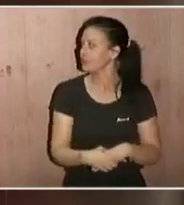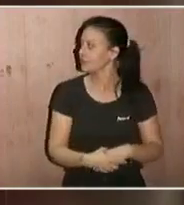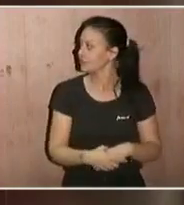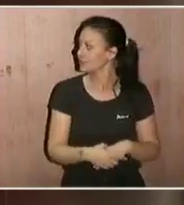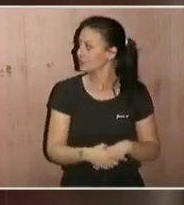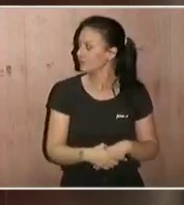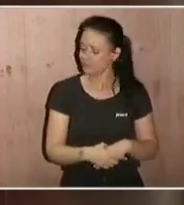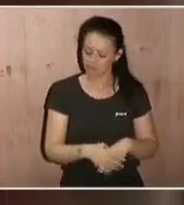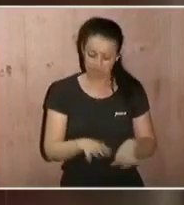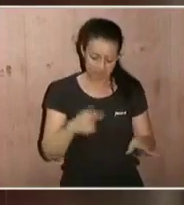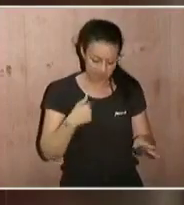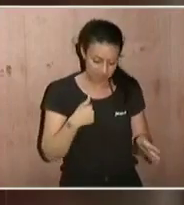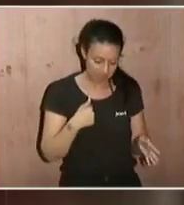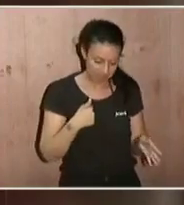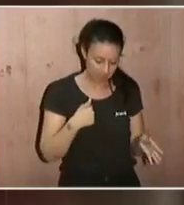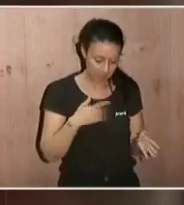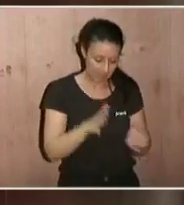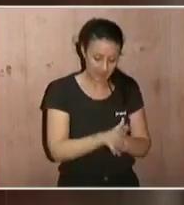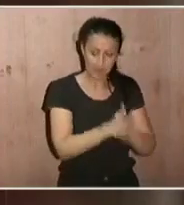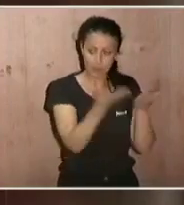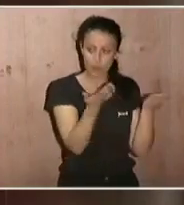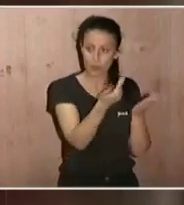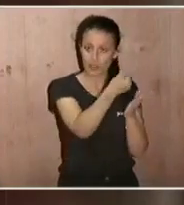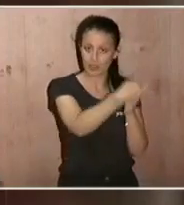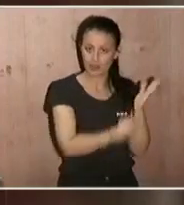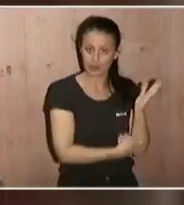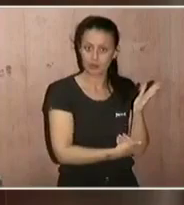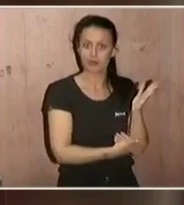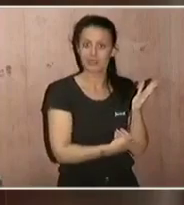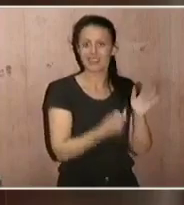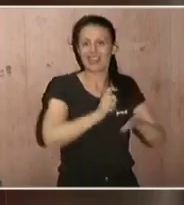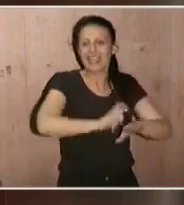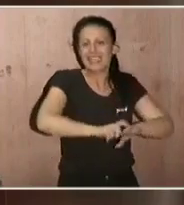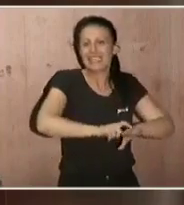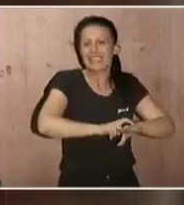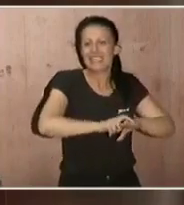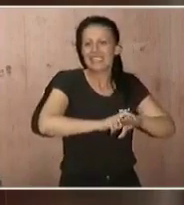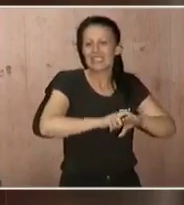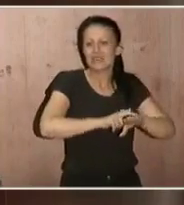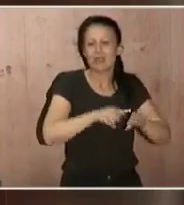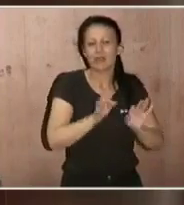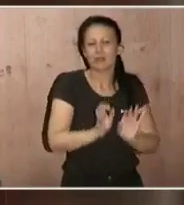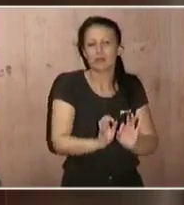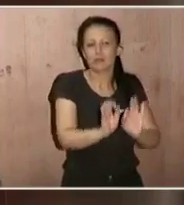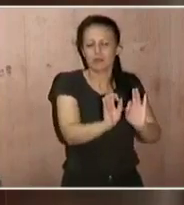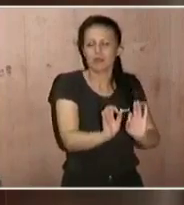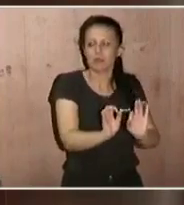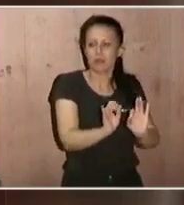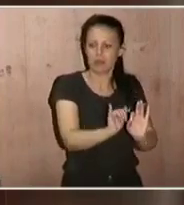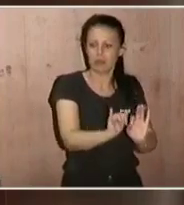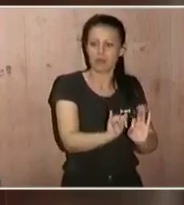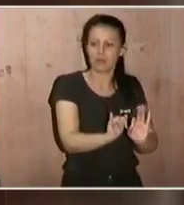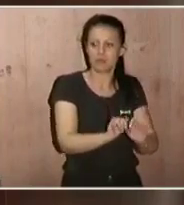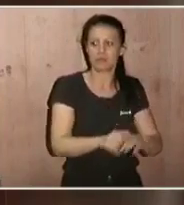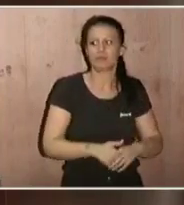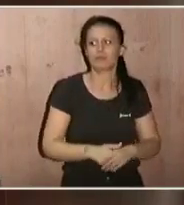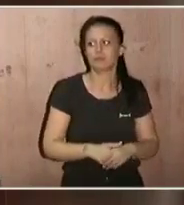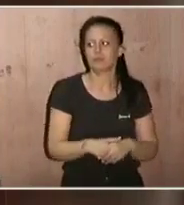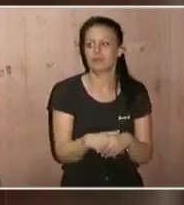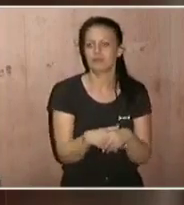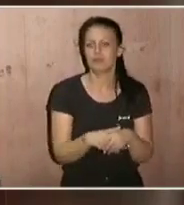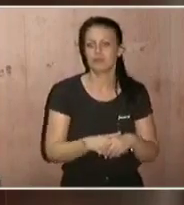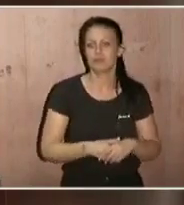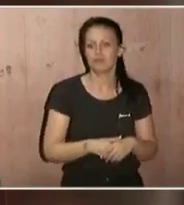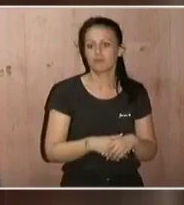a significar que sus publicaciones tienen algunas características que las singularizan. De